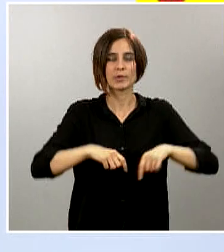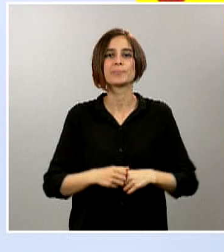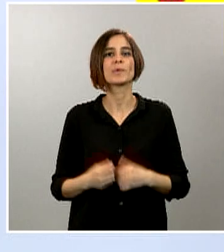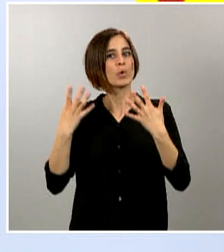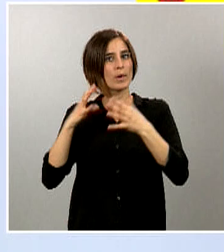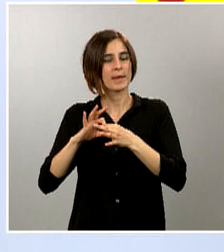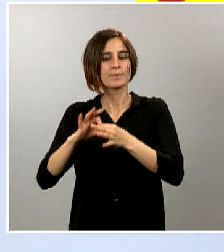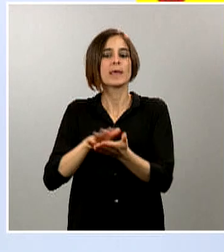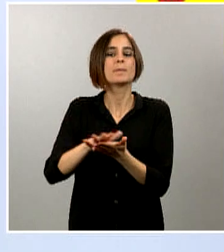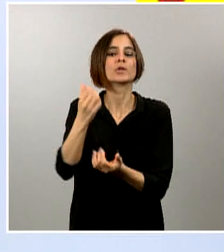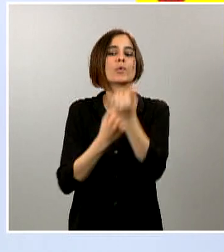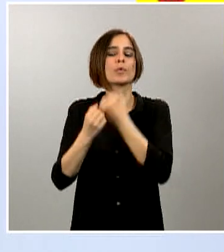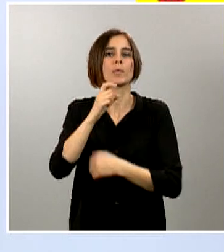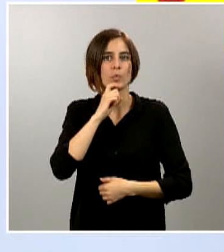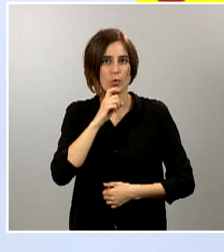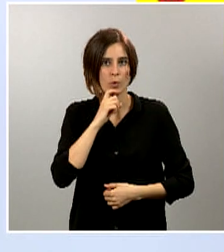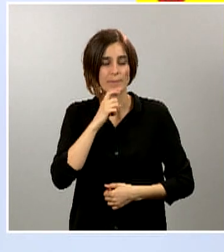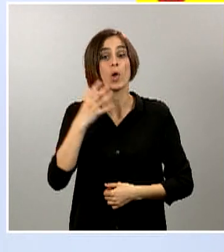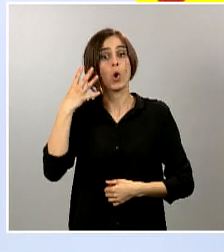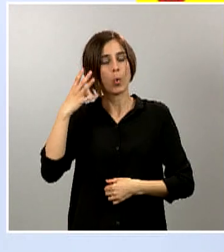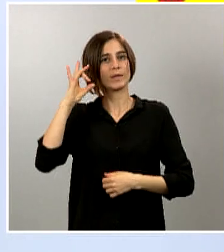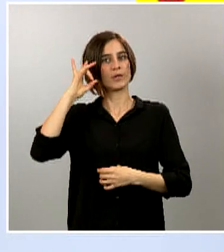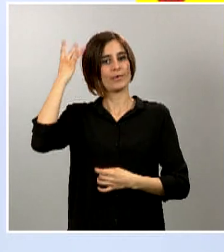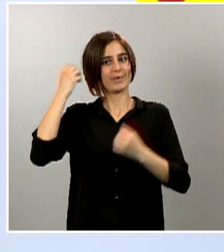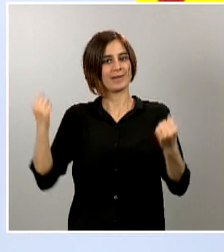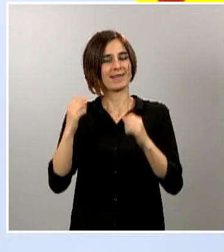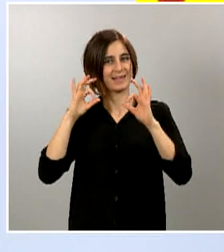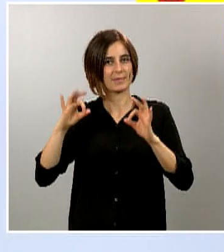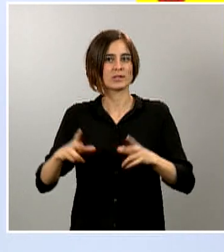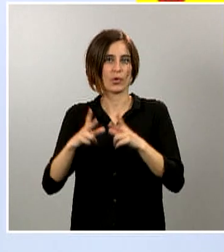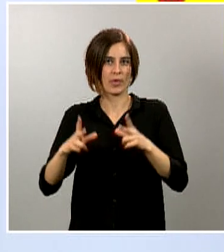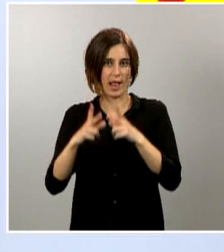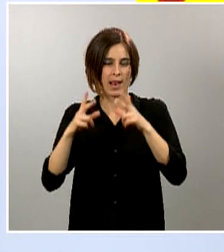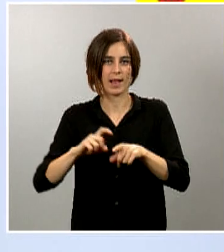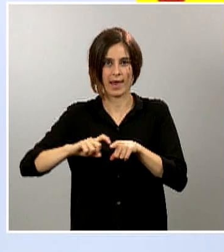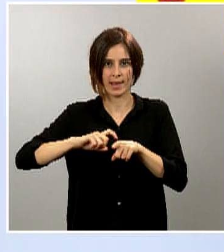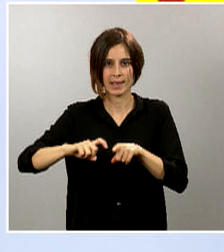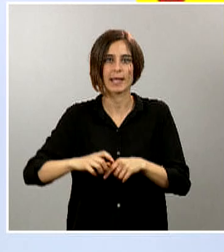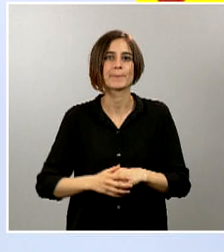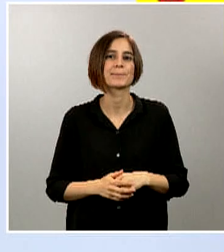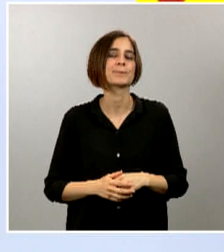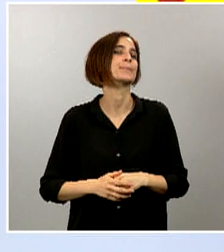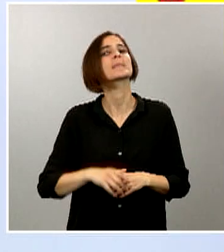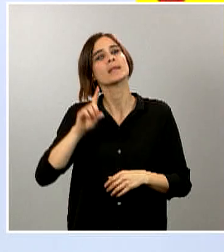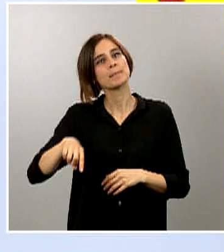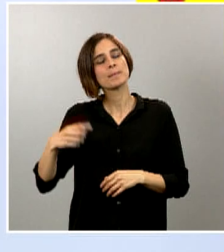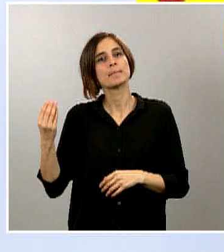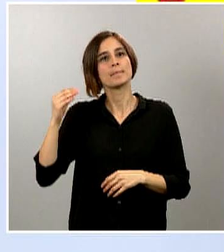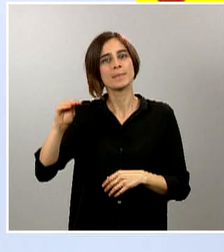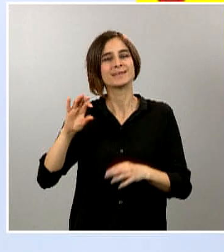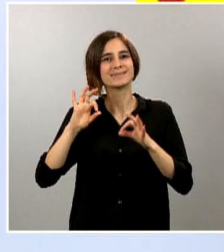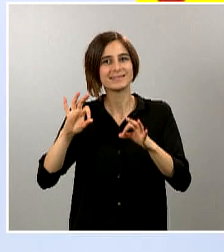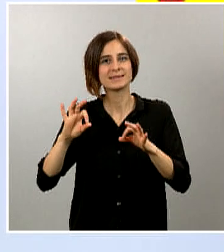económico y 4 iniciativas de índole social, a las que hay que añadir las relacionadas con las cuestiones organizativas